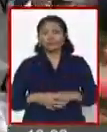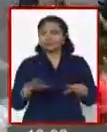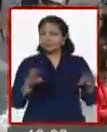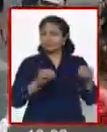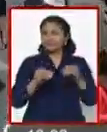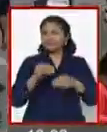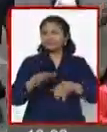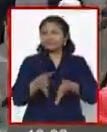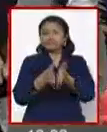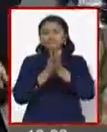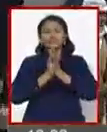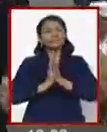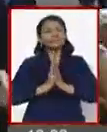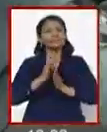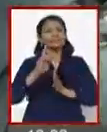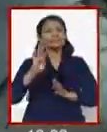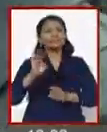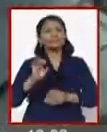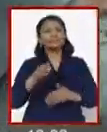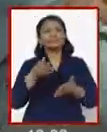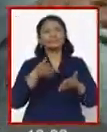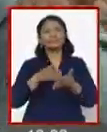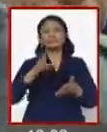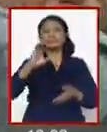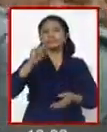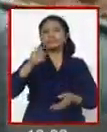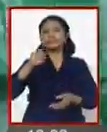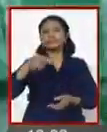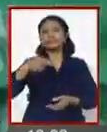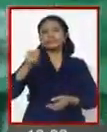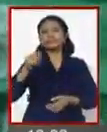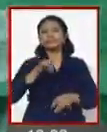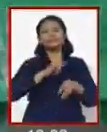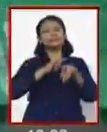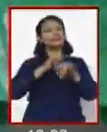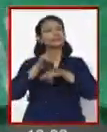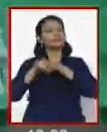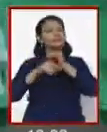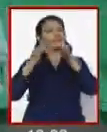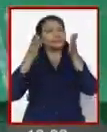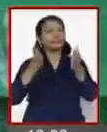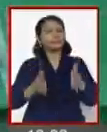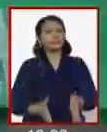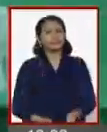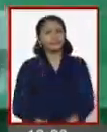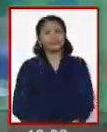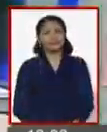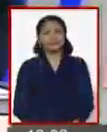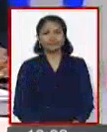movilización, el sector pidió el revocatorio para el concejal Jesús Caguana y lo tildaron de traicionero.